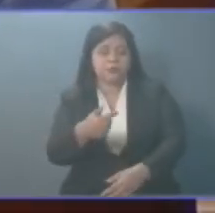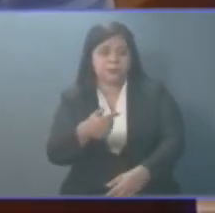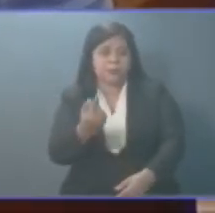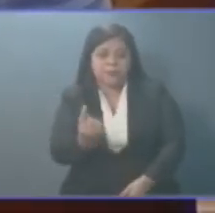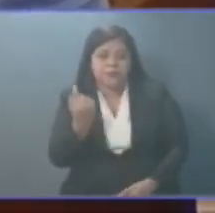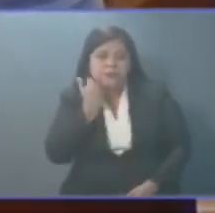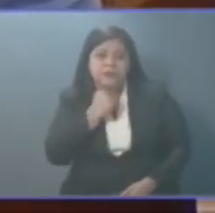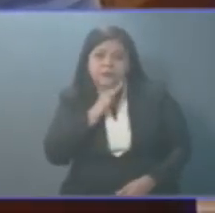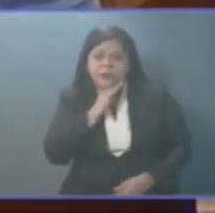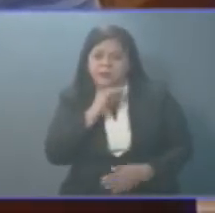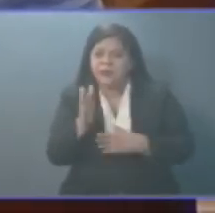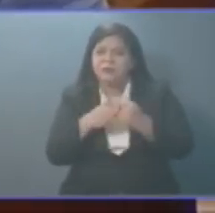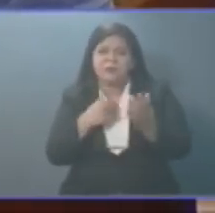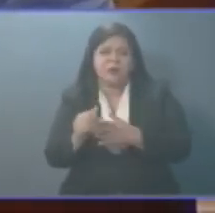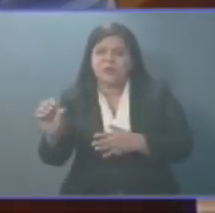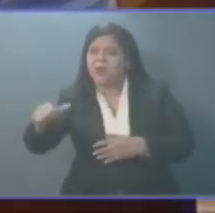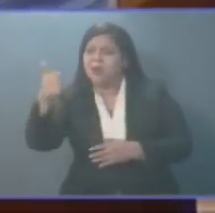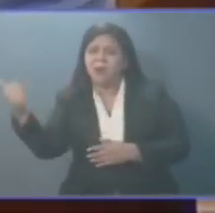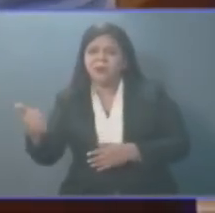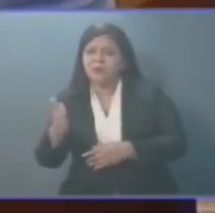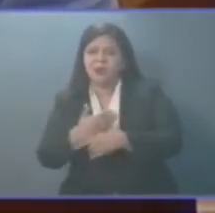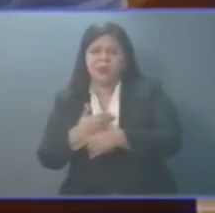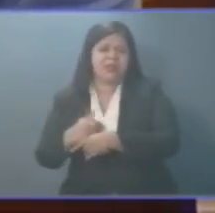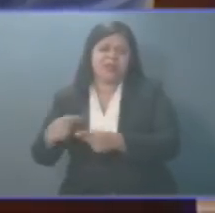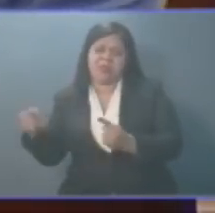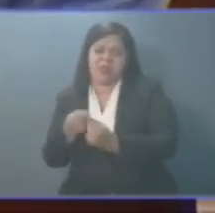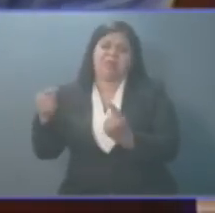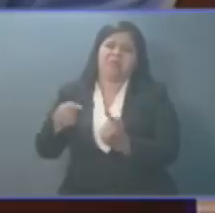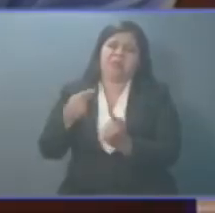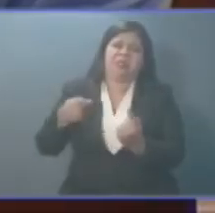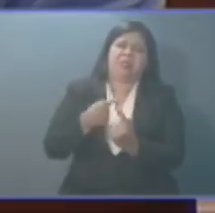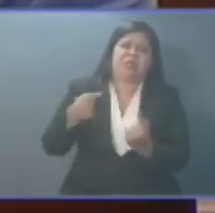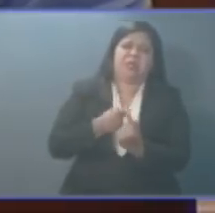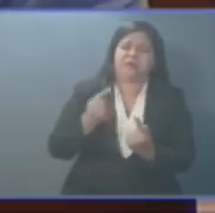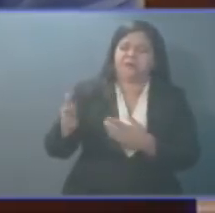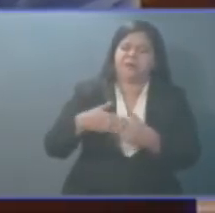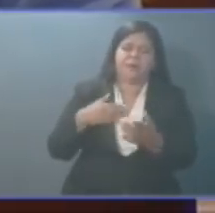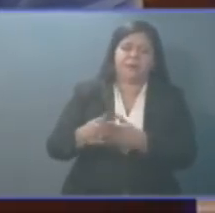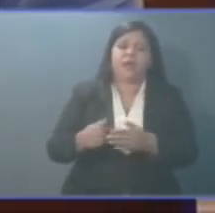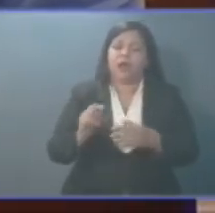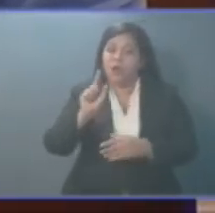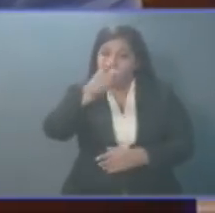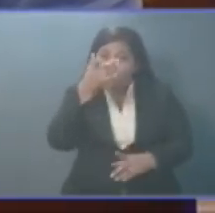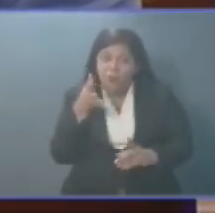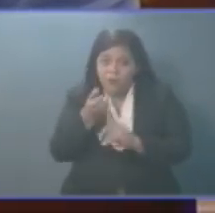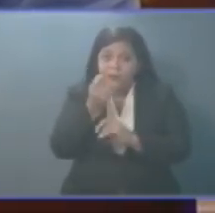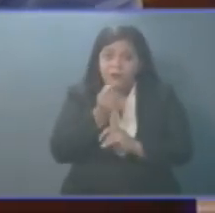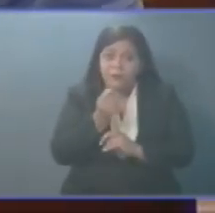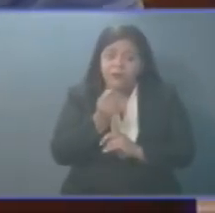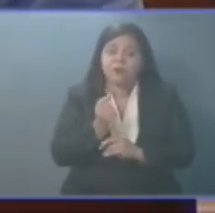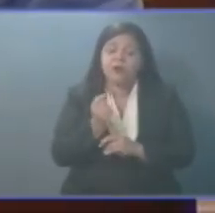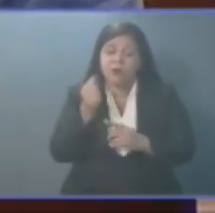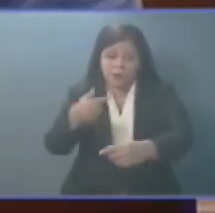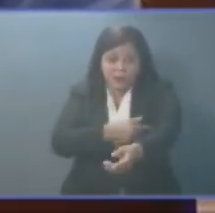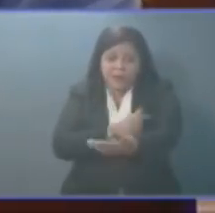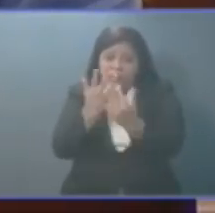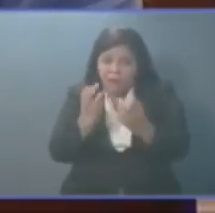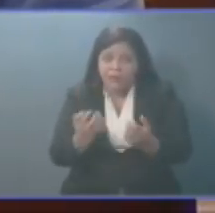críticas absurdas y tendenciosas, sin importar que el único objetivo del hospital es salvar vidas de los